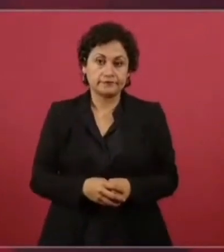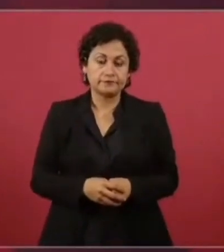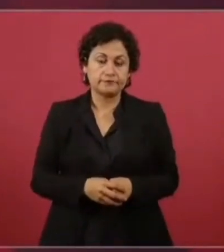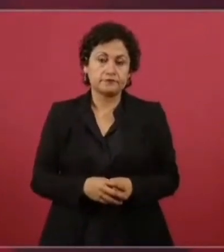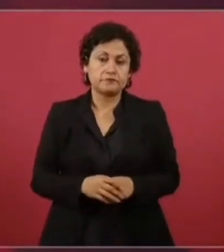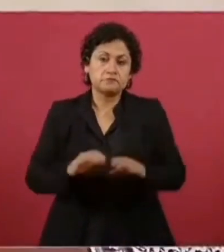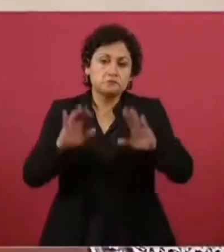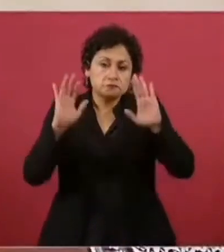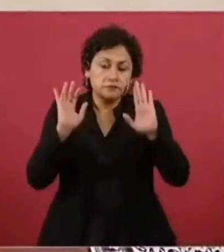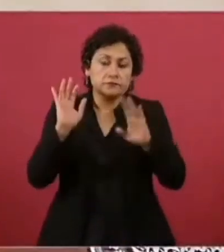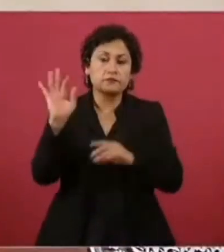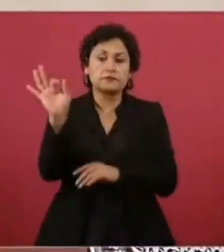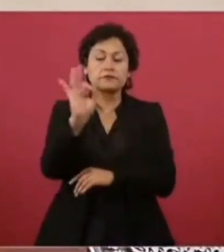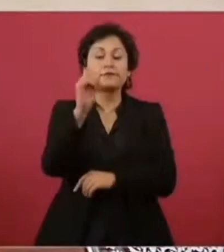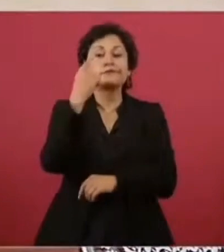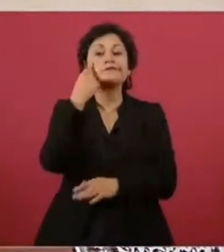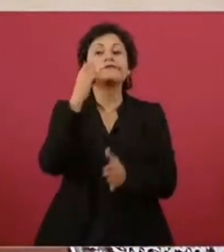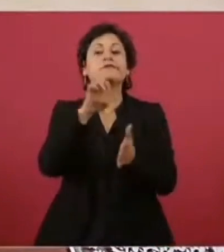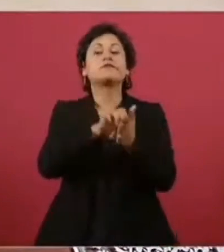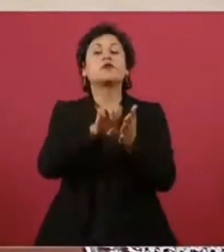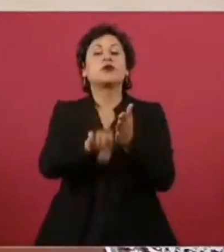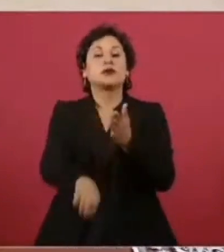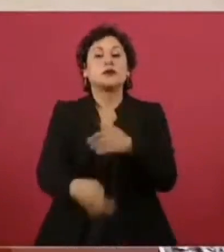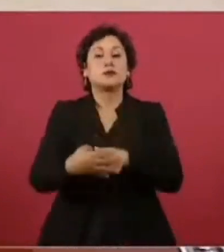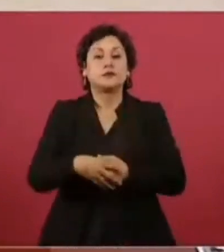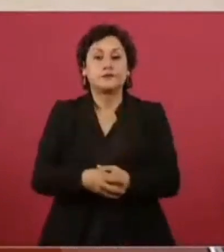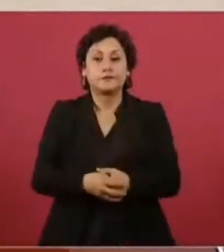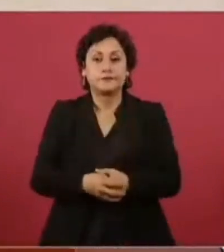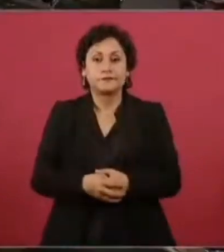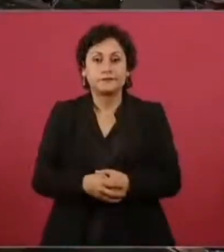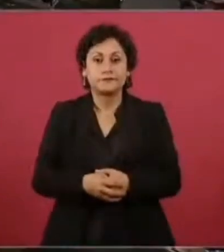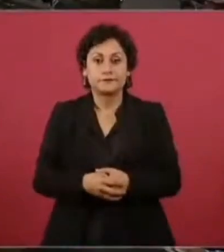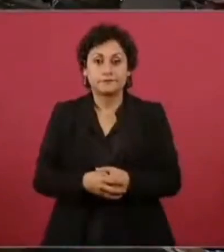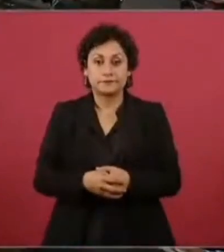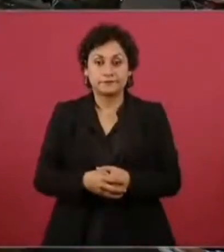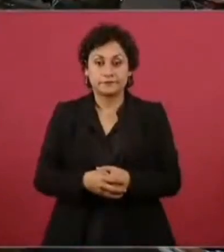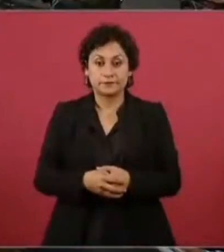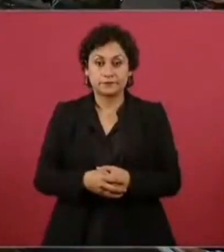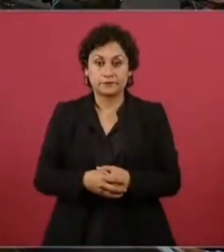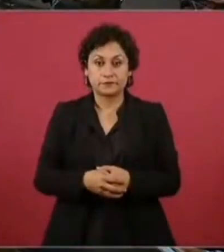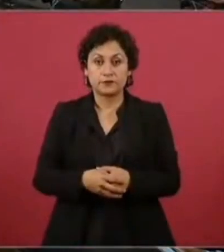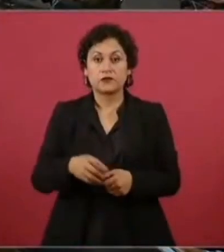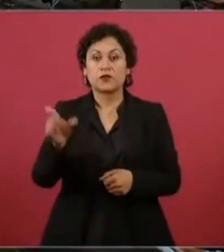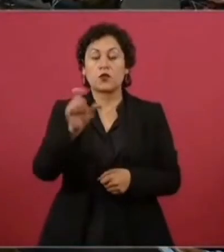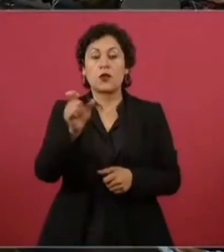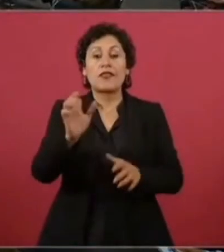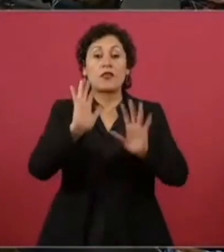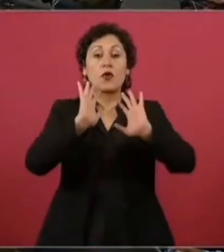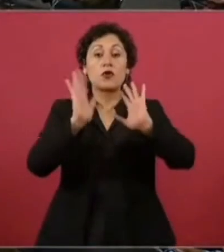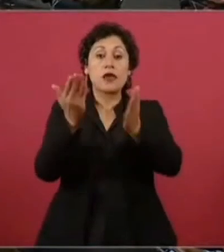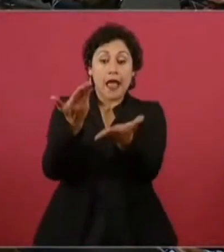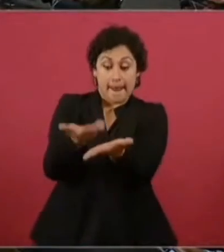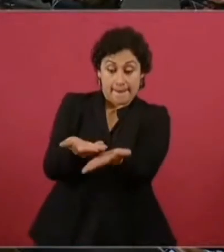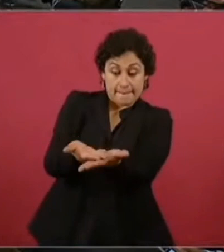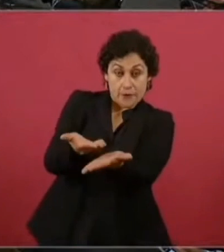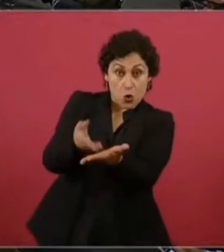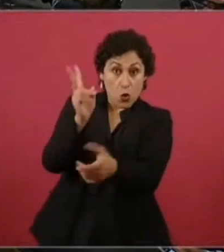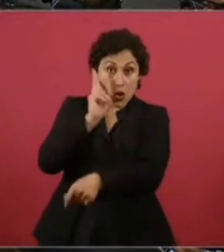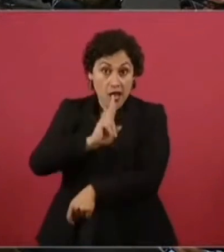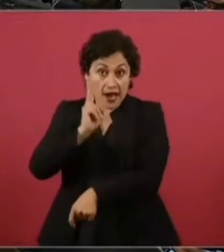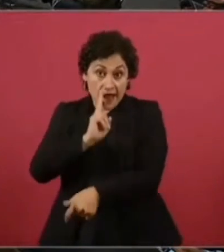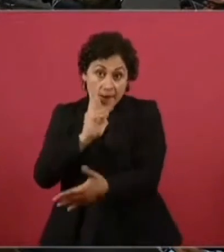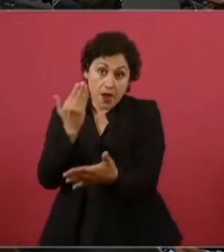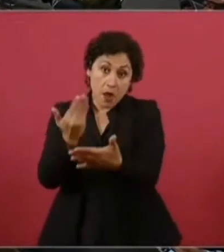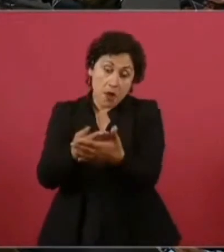Solo cuando ya me presentan pruebas, ya